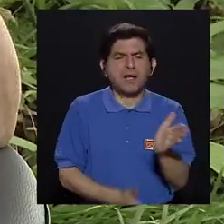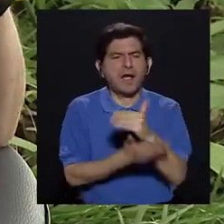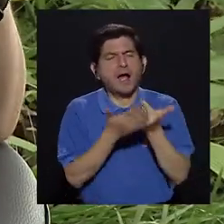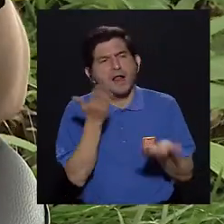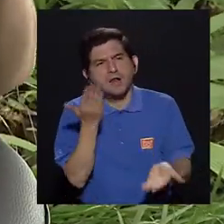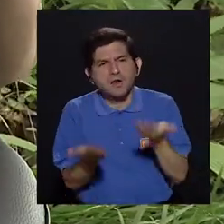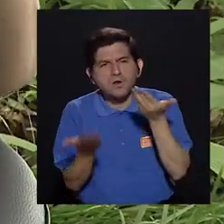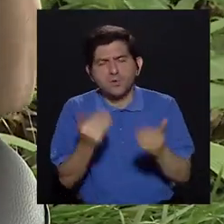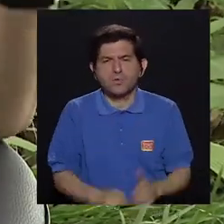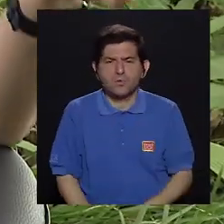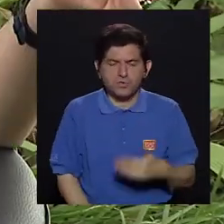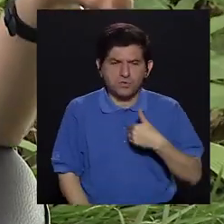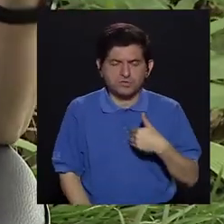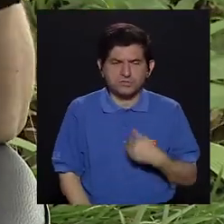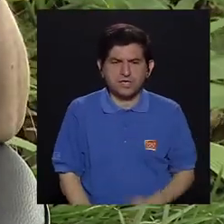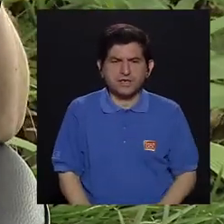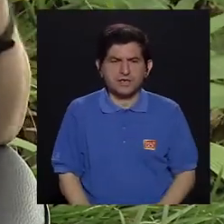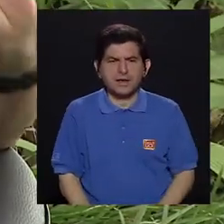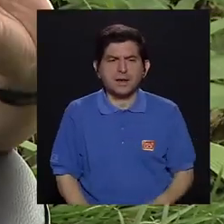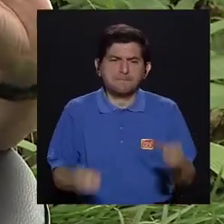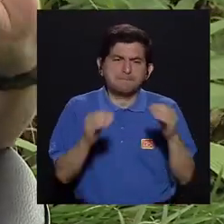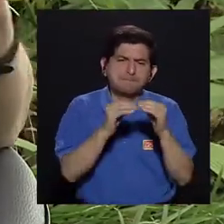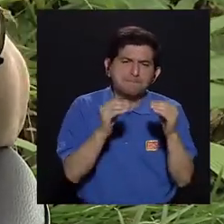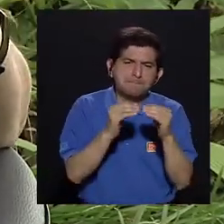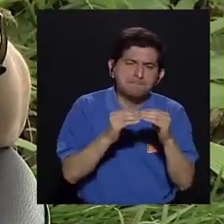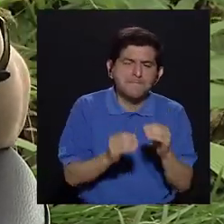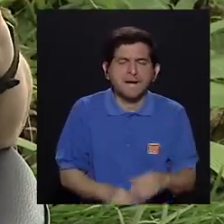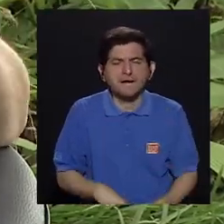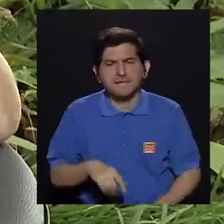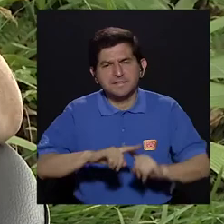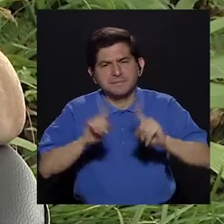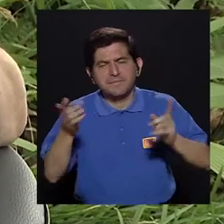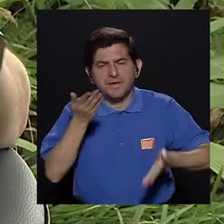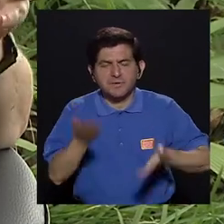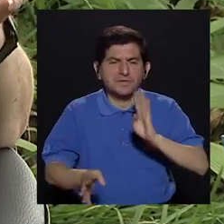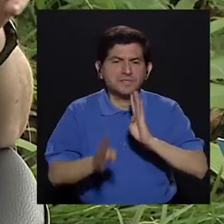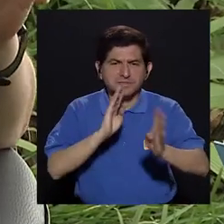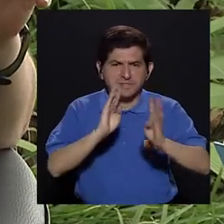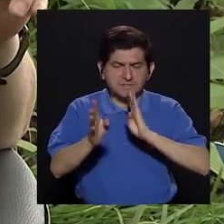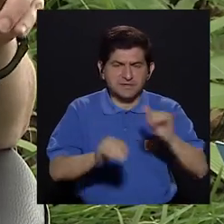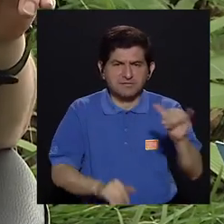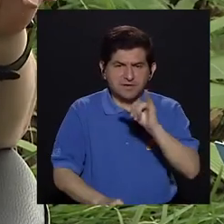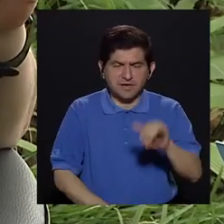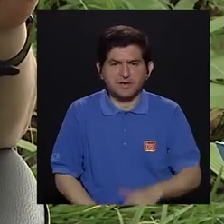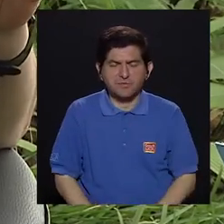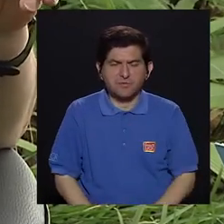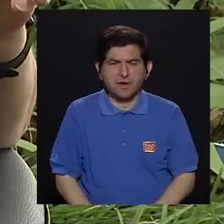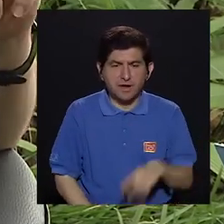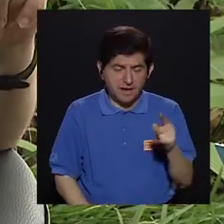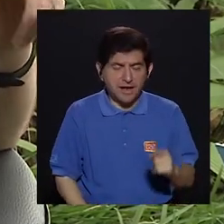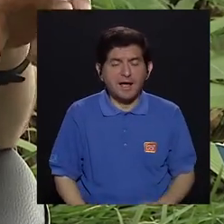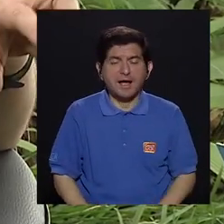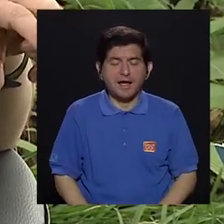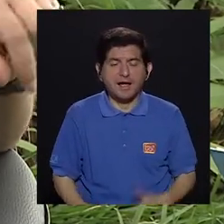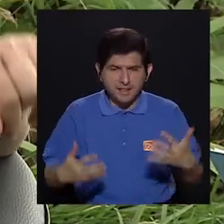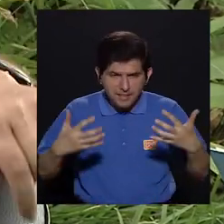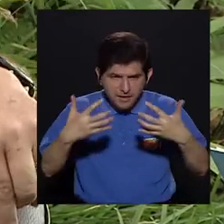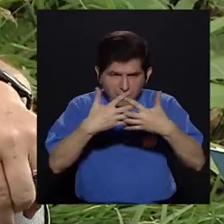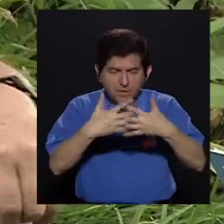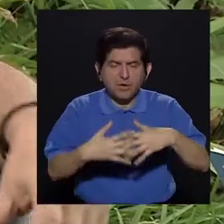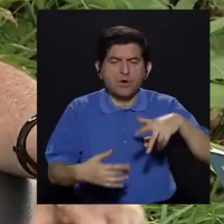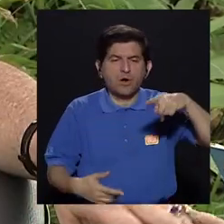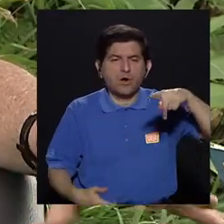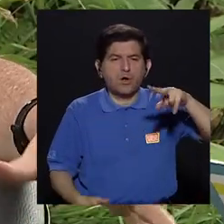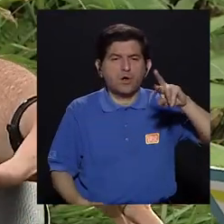que tengan un poquito más de proteínas y así, que es importante que hablemos también de la complementación proteica